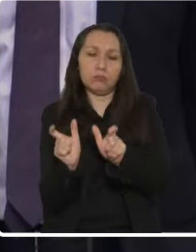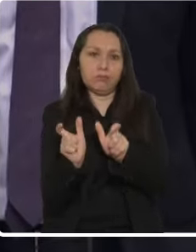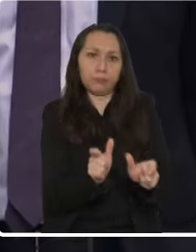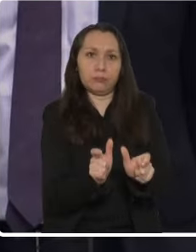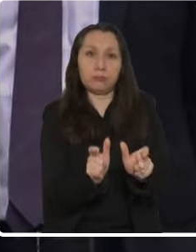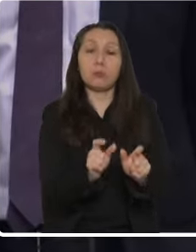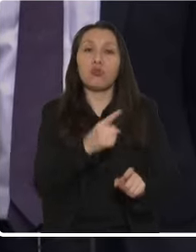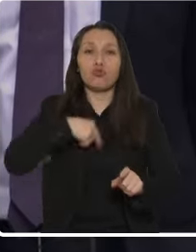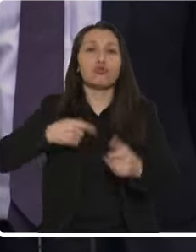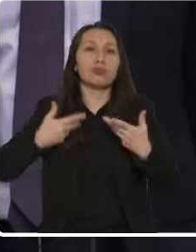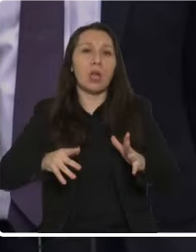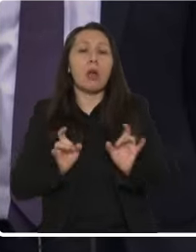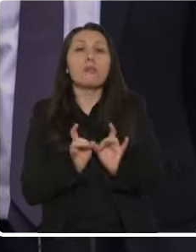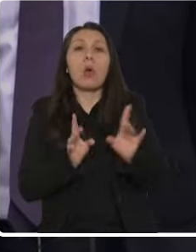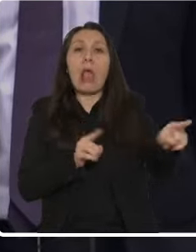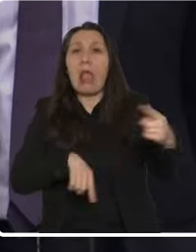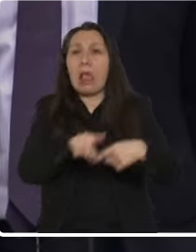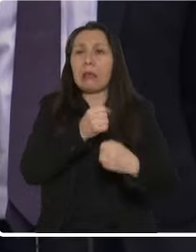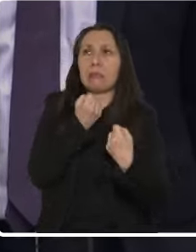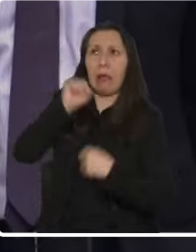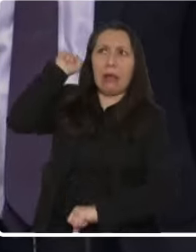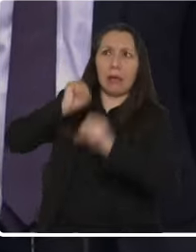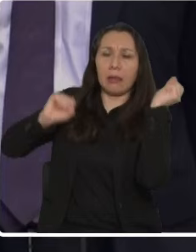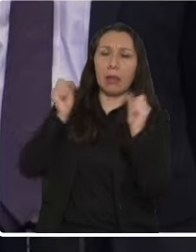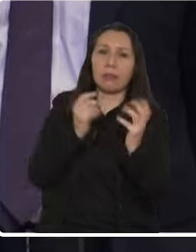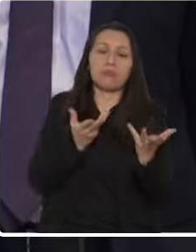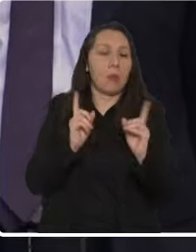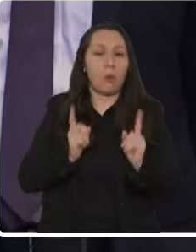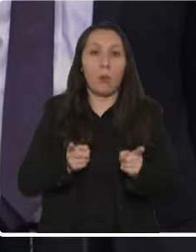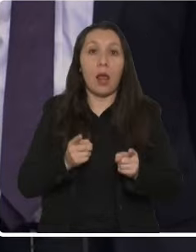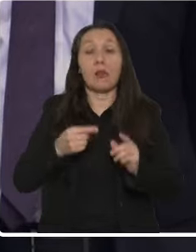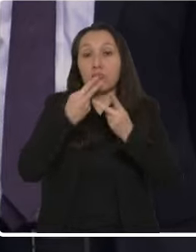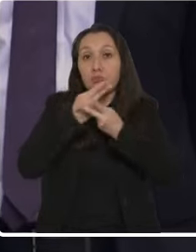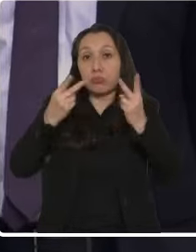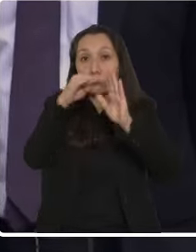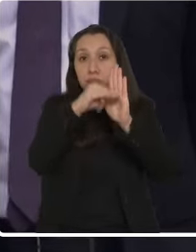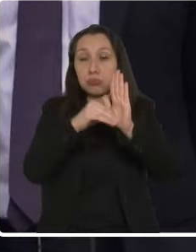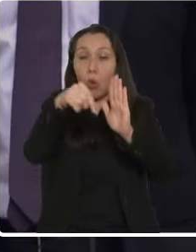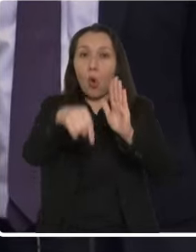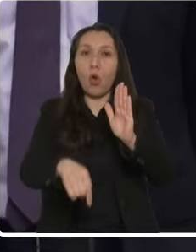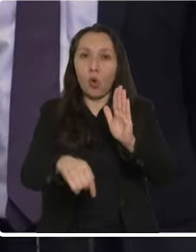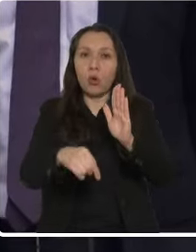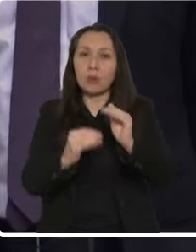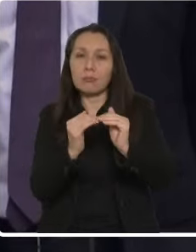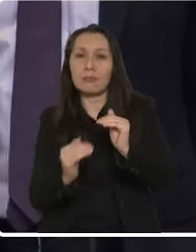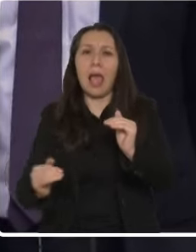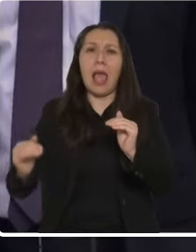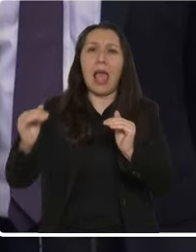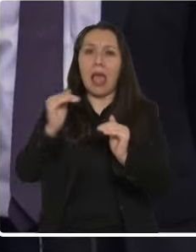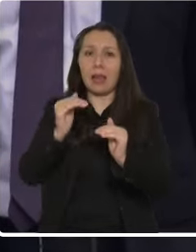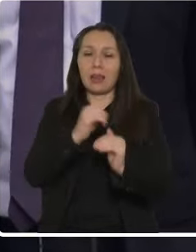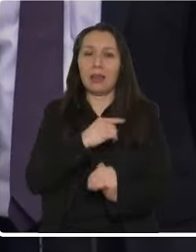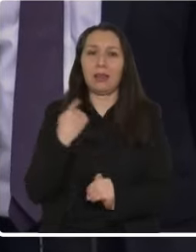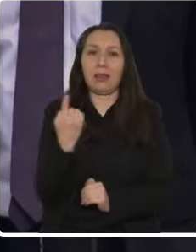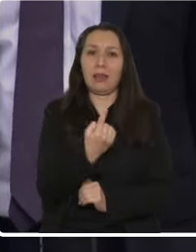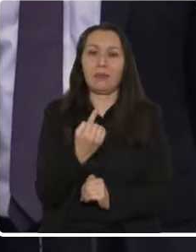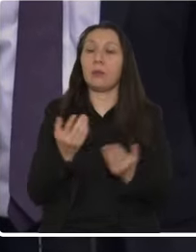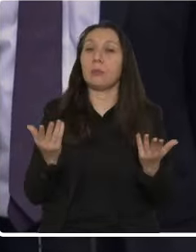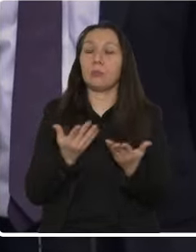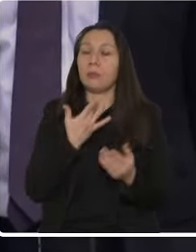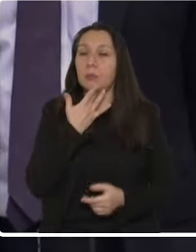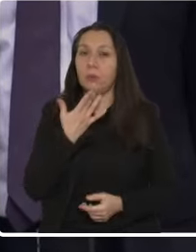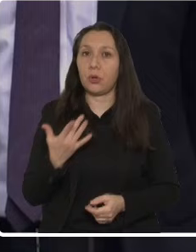estábamos preparados para esa posibilidad. Ahora, estas medidas que se anunciaron hoy día nos ponen un escalón más arriba, ¿ah?